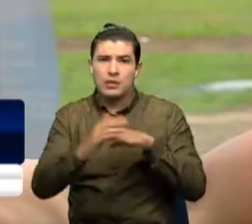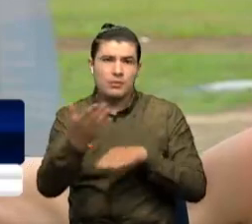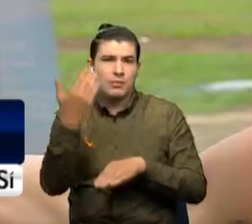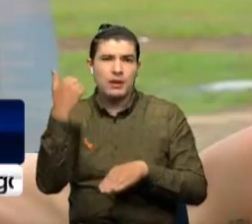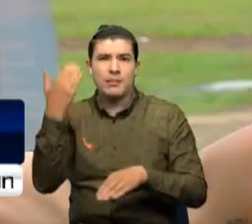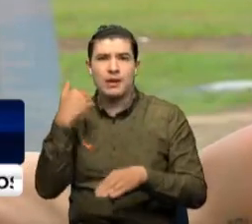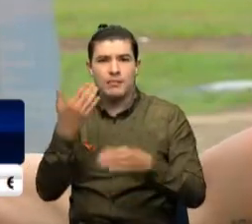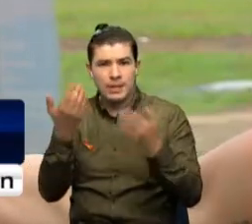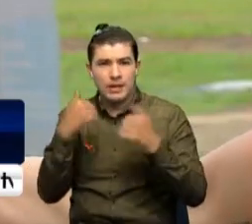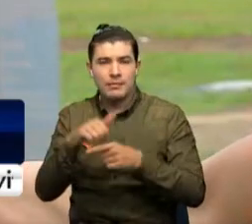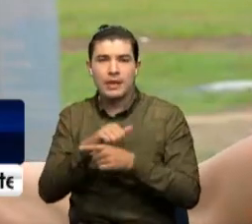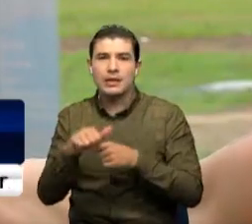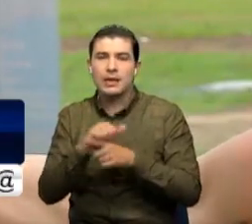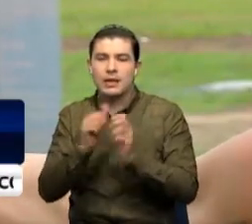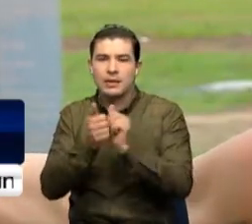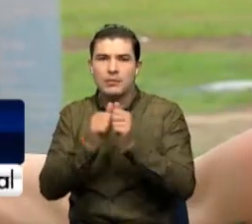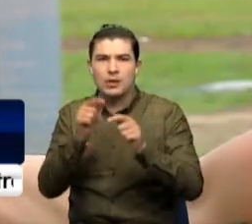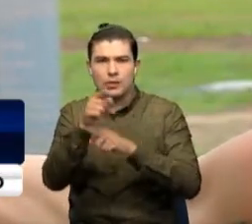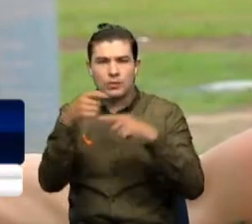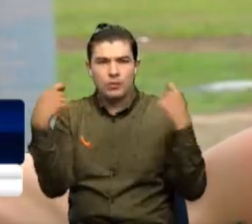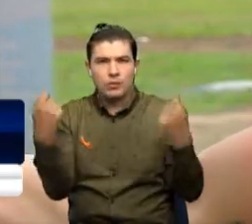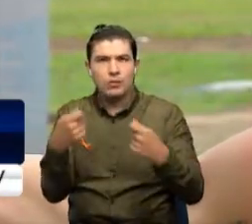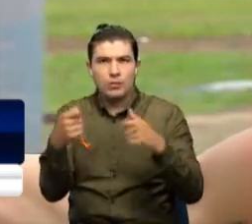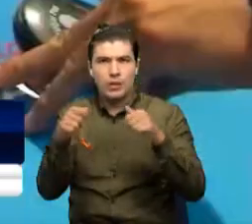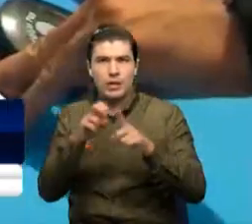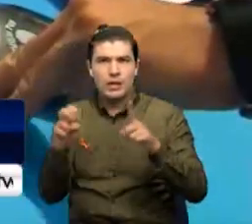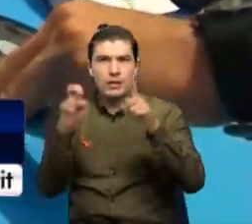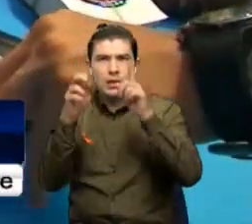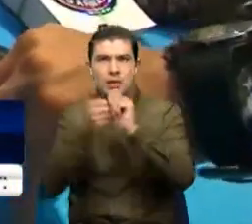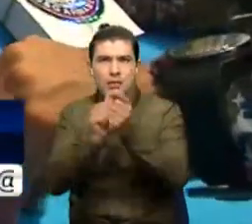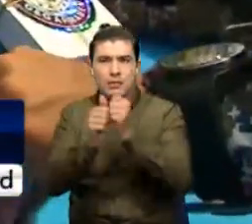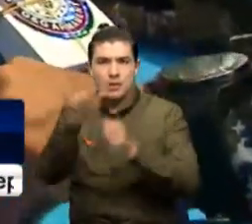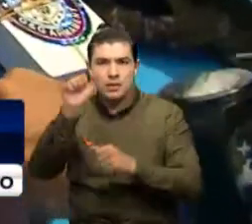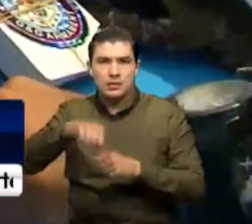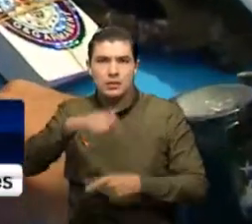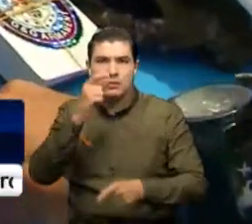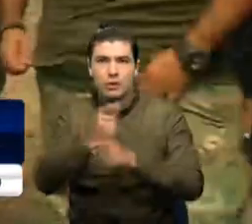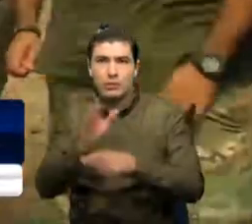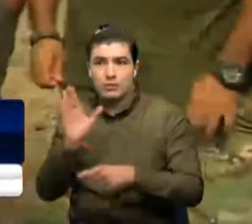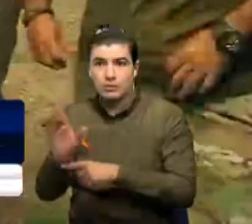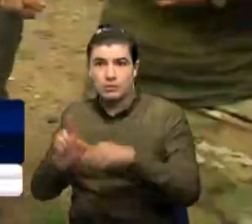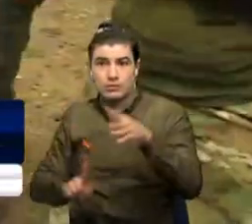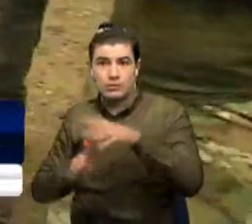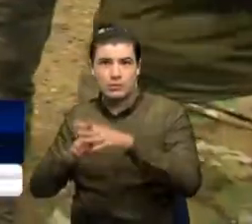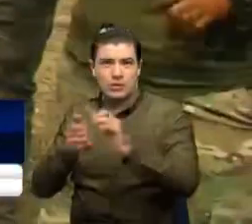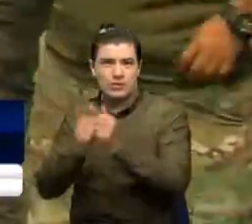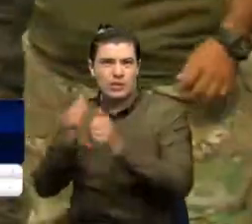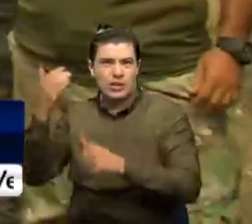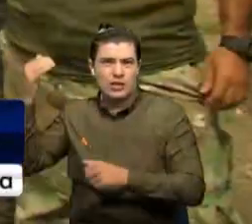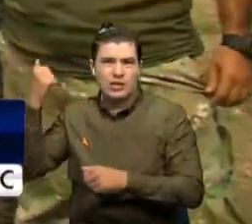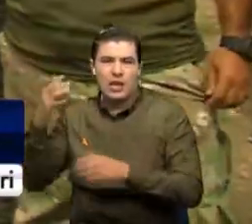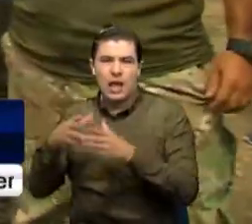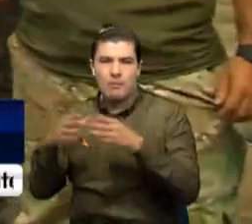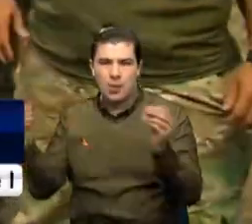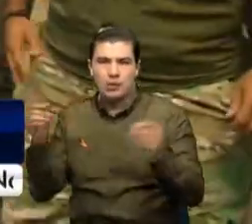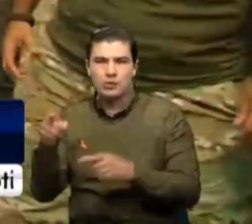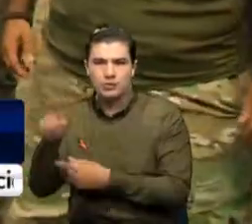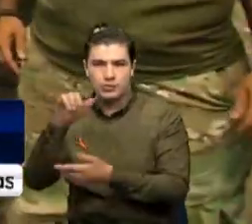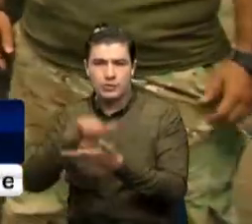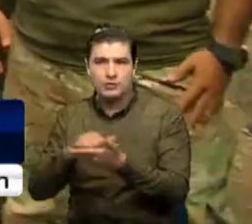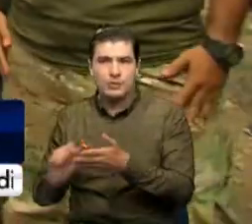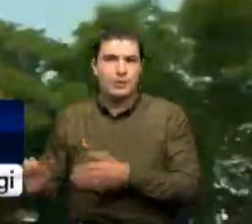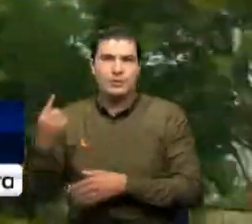gran deporte, para que fomenten los principios que manejamos a nivel deportivo. Las raíces de este deporte provienen de Japón y las